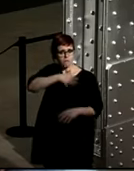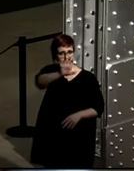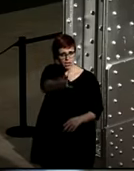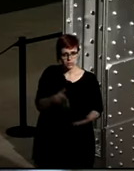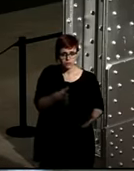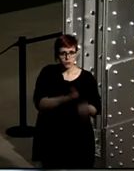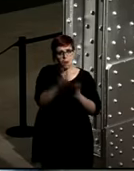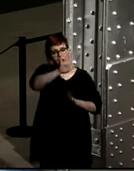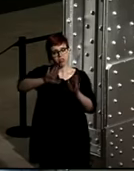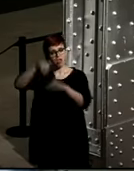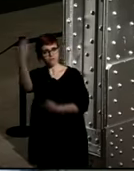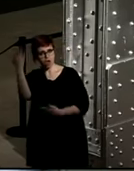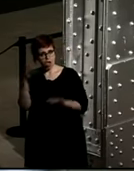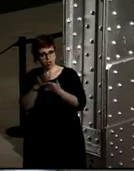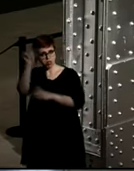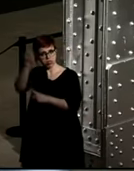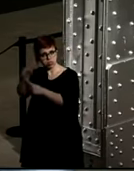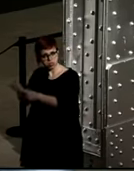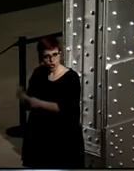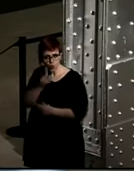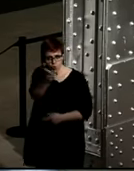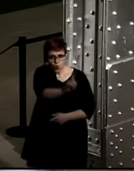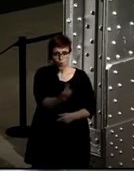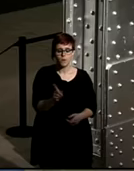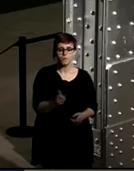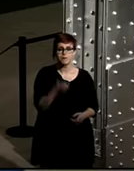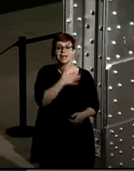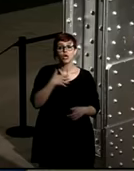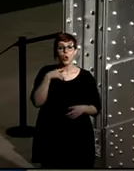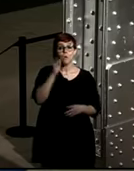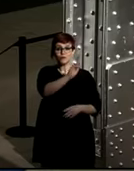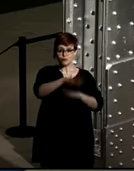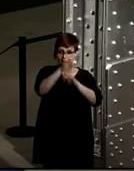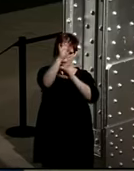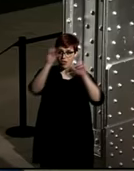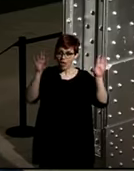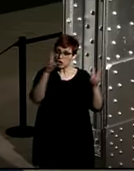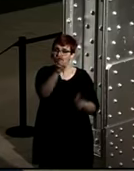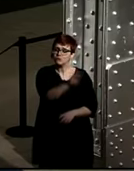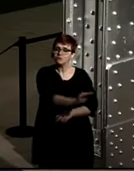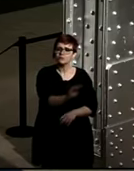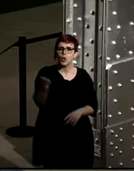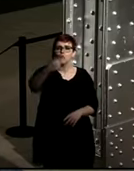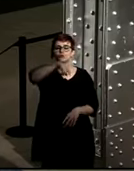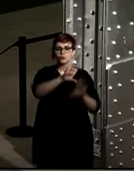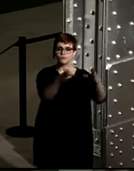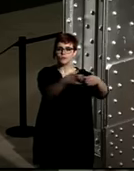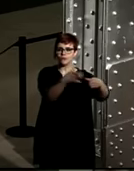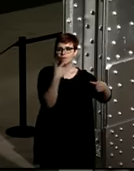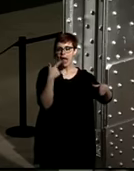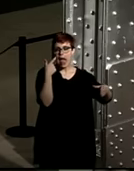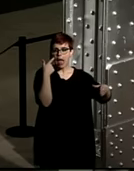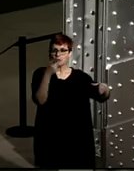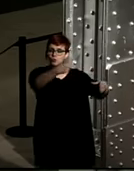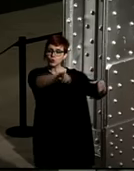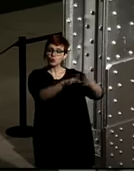tenemos que ir fuera a hacer más cine. Yo quiero preguntarles a los martianos, porque también entra esta cuestión, si piensan ellos, que lo van a ver seguro,